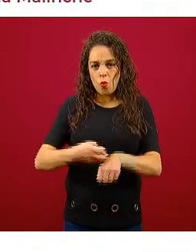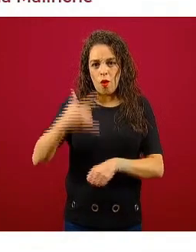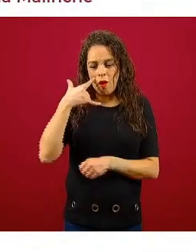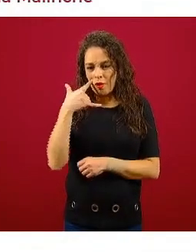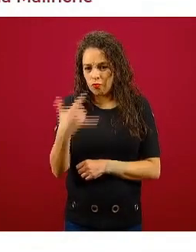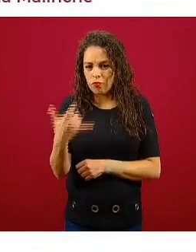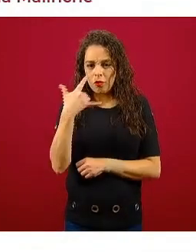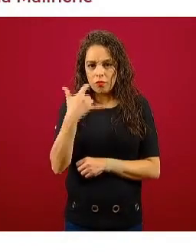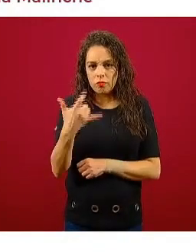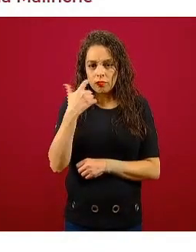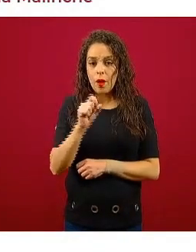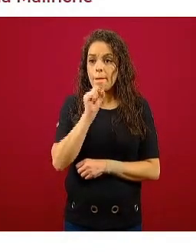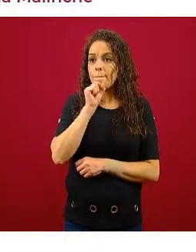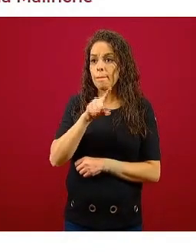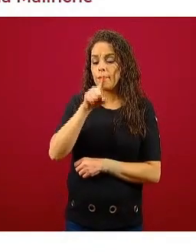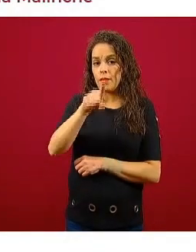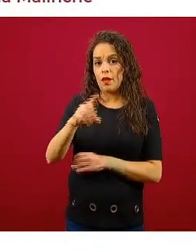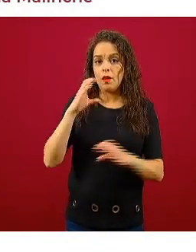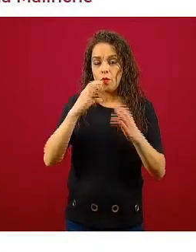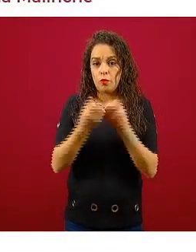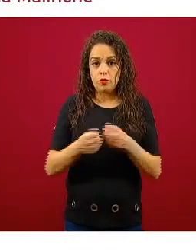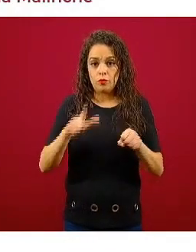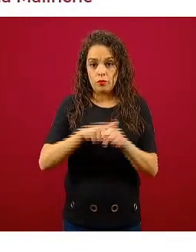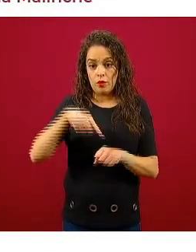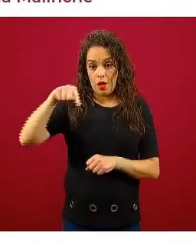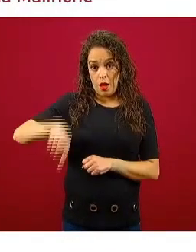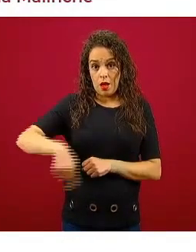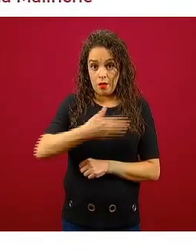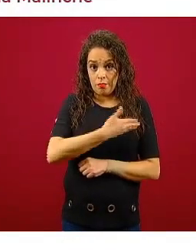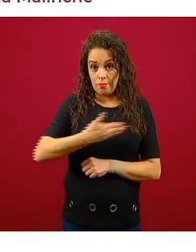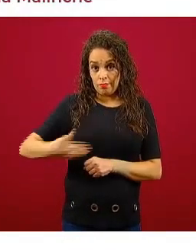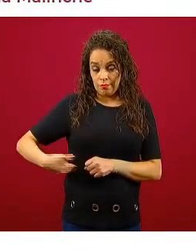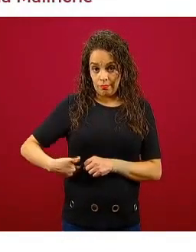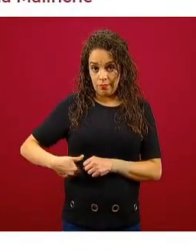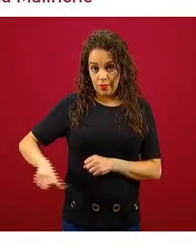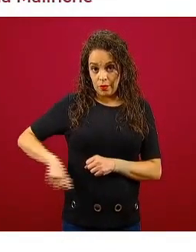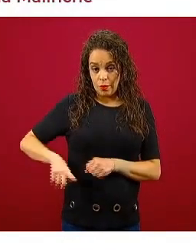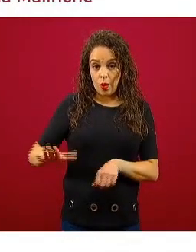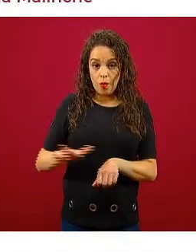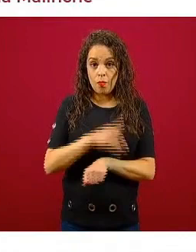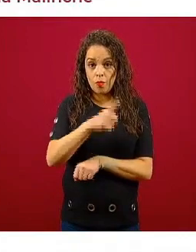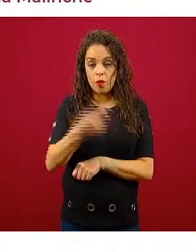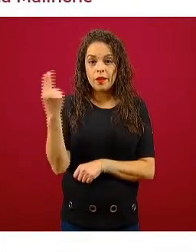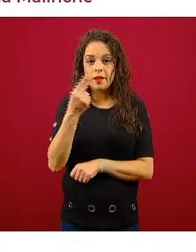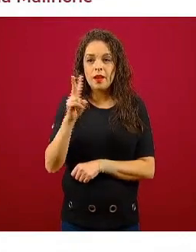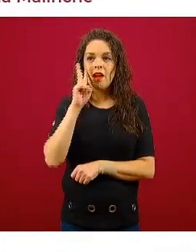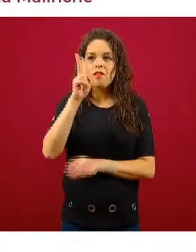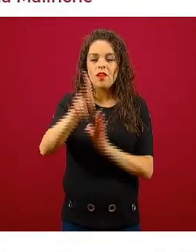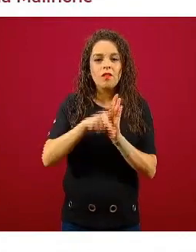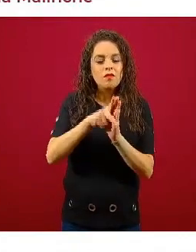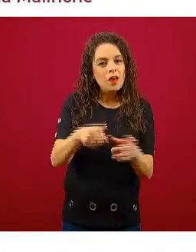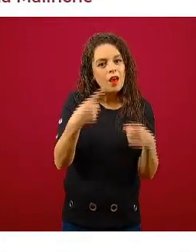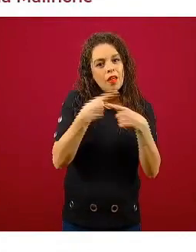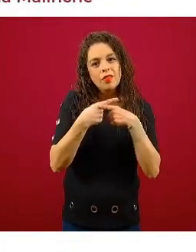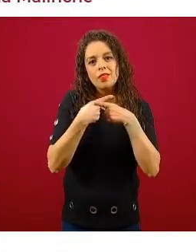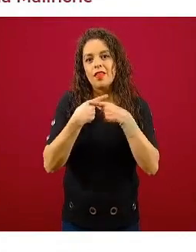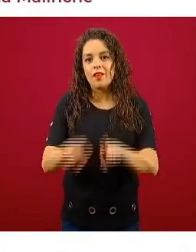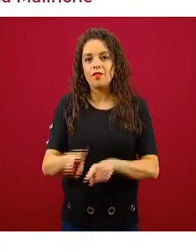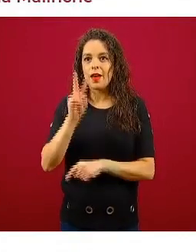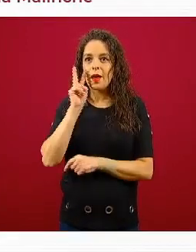a la Comunicación Social de la Presidencia porque estuvo también involucrada en hacer un spot diferente que nos